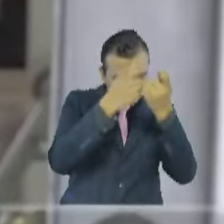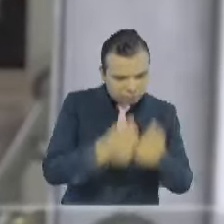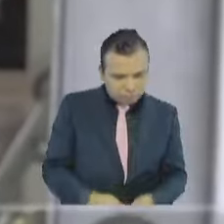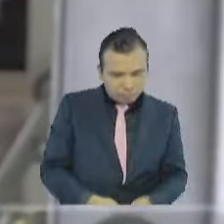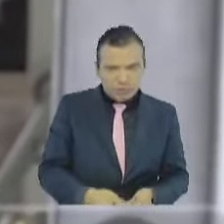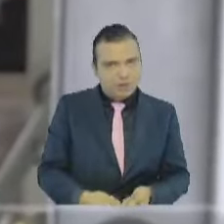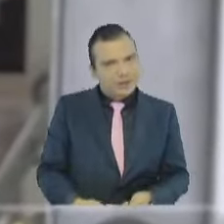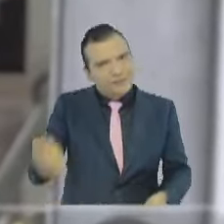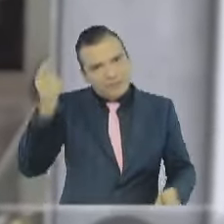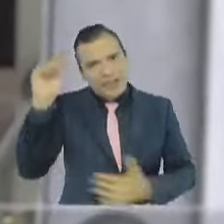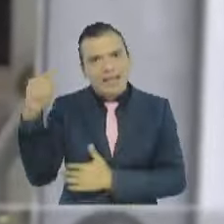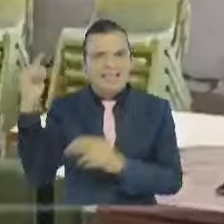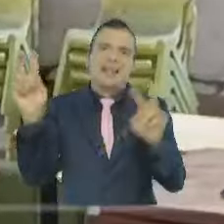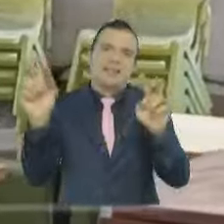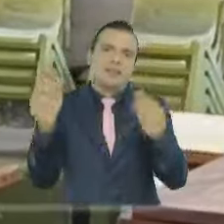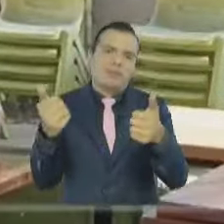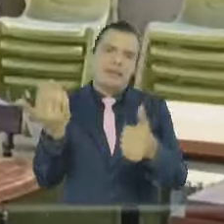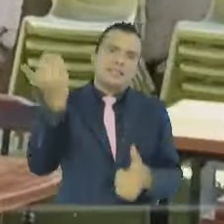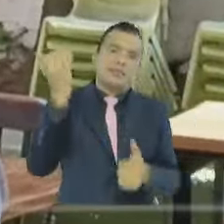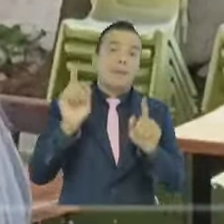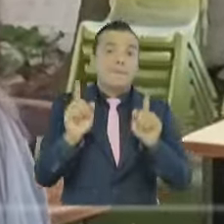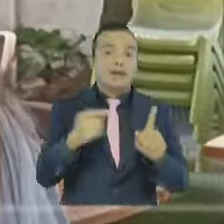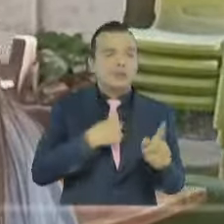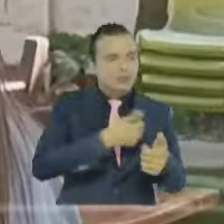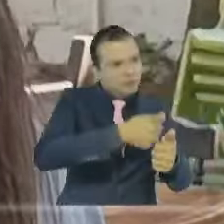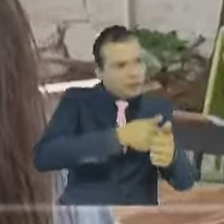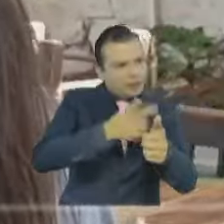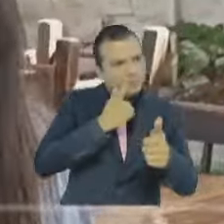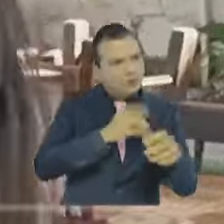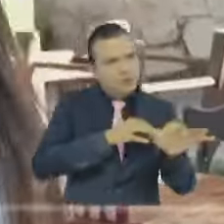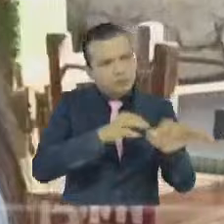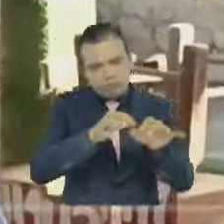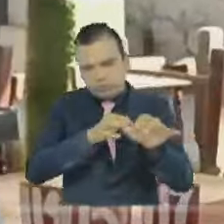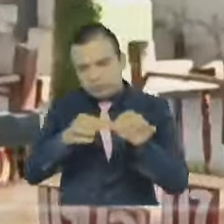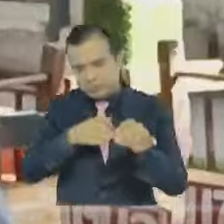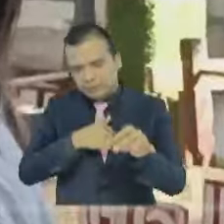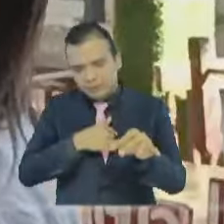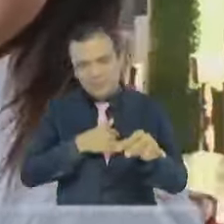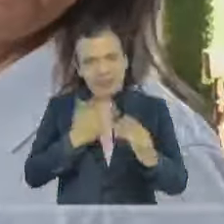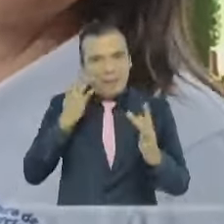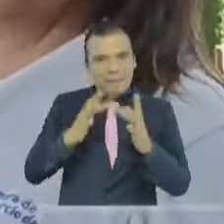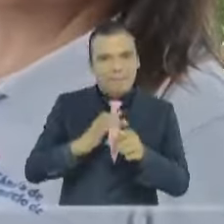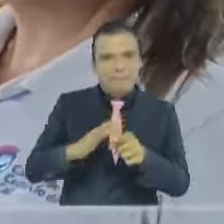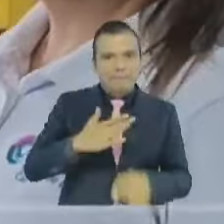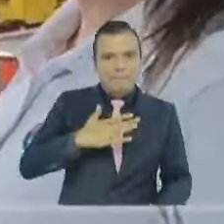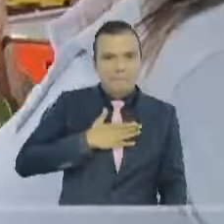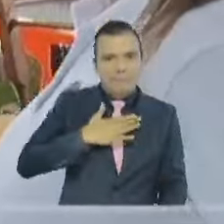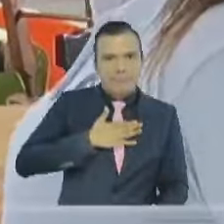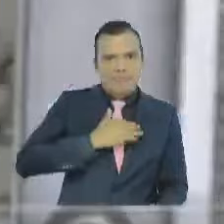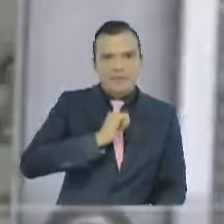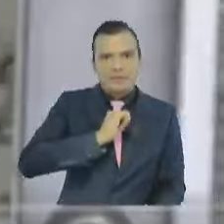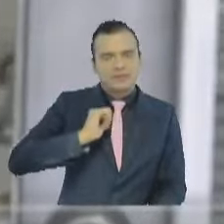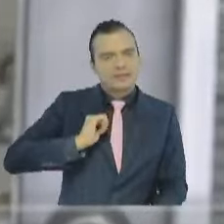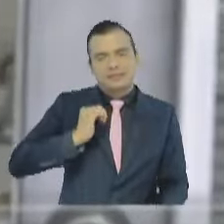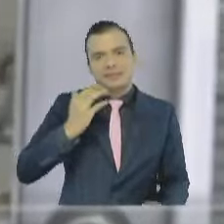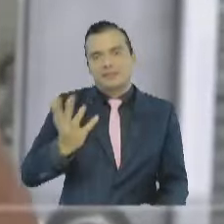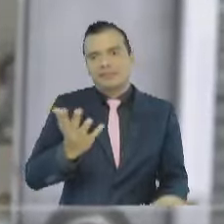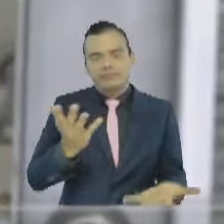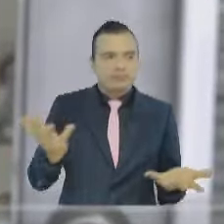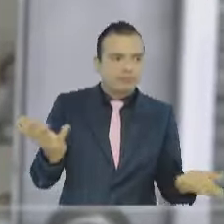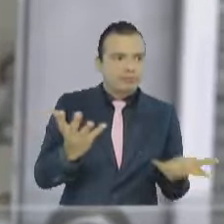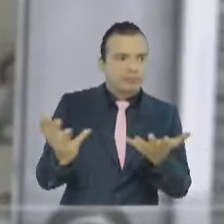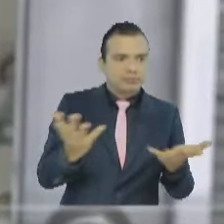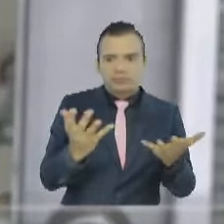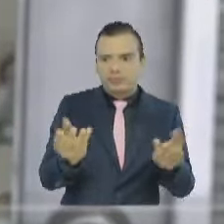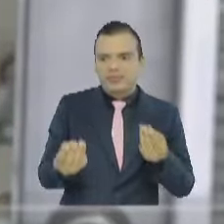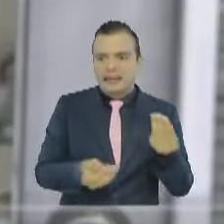es que te voy a cobrar por la peluqueada, se me aparecen todas las dudas y ahí es donde está el asesor empresarial Prospera que me